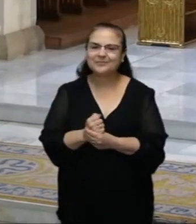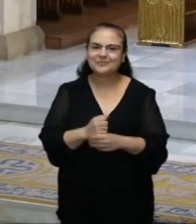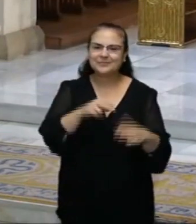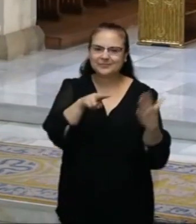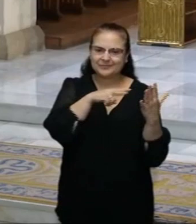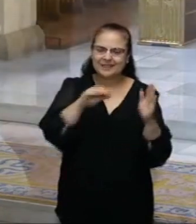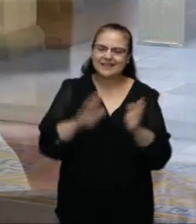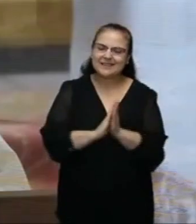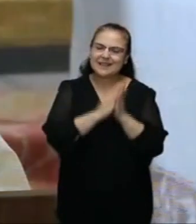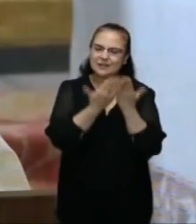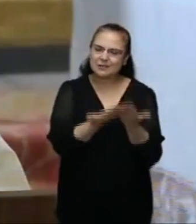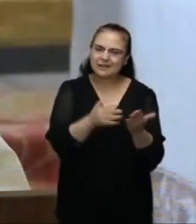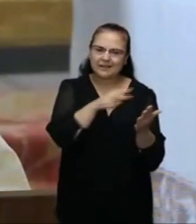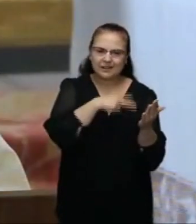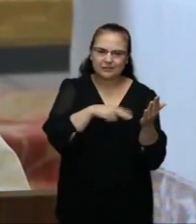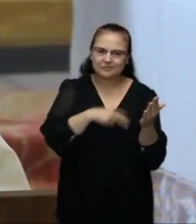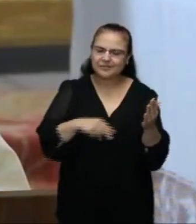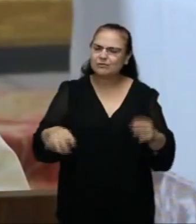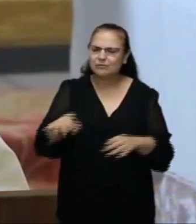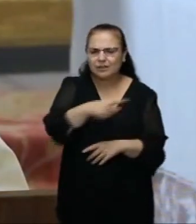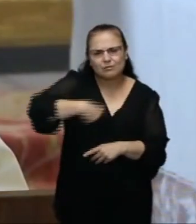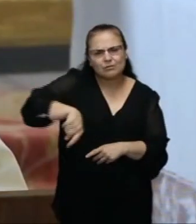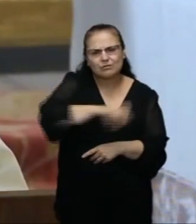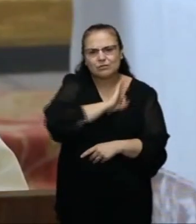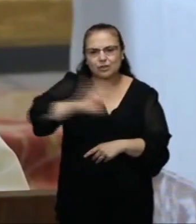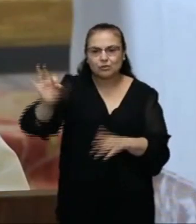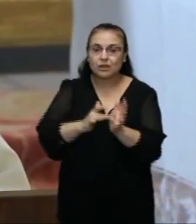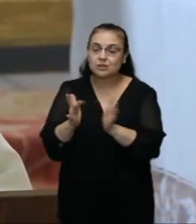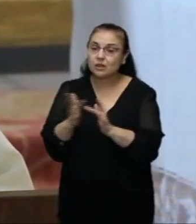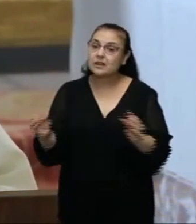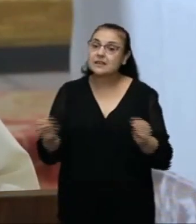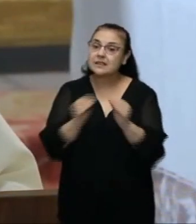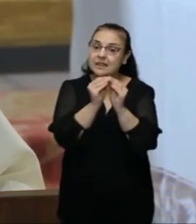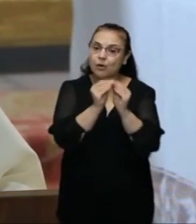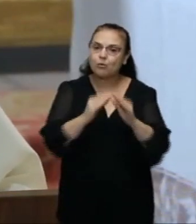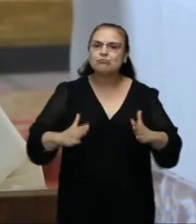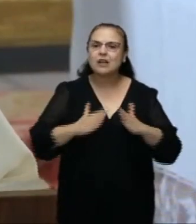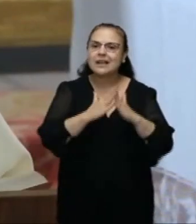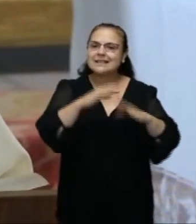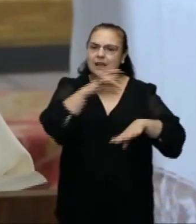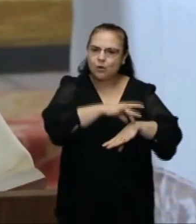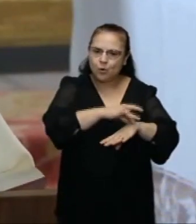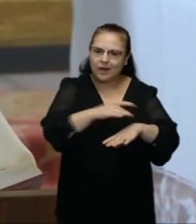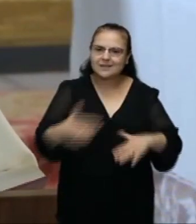Evangelio de nuestro Señor Jesucristo según San Lucas.